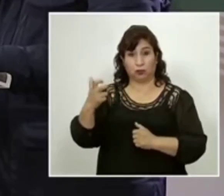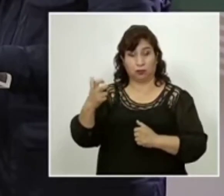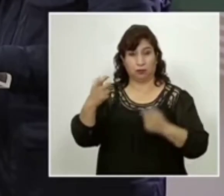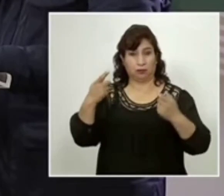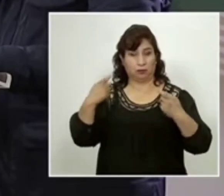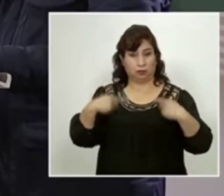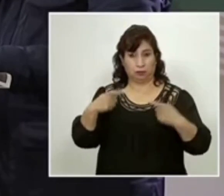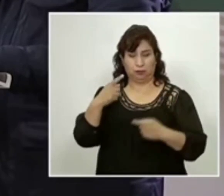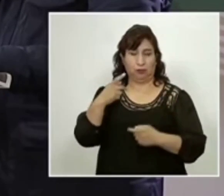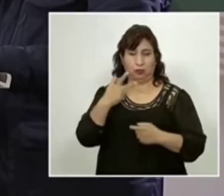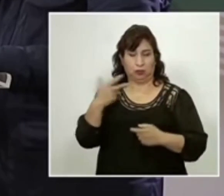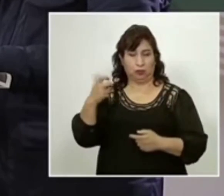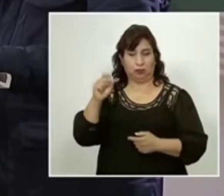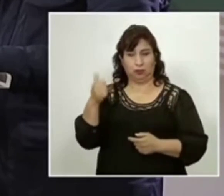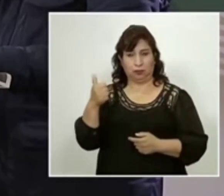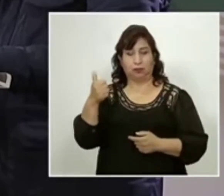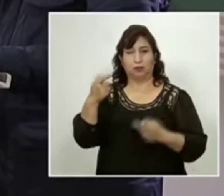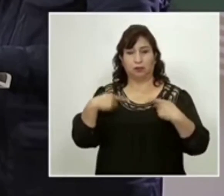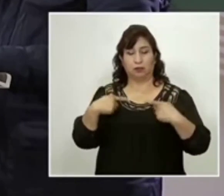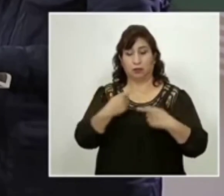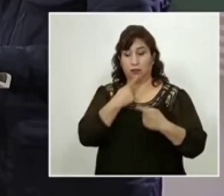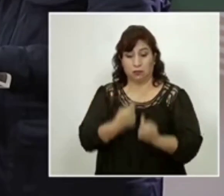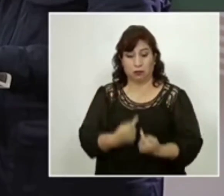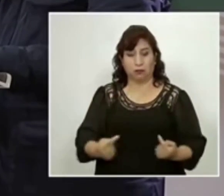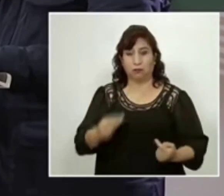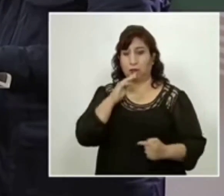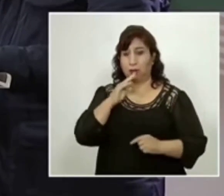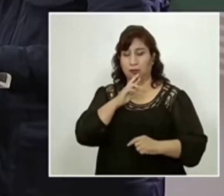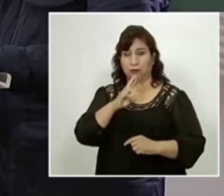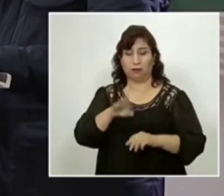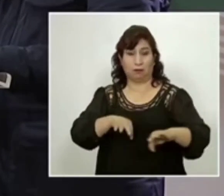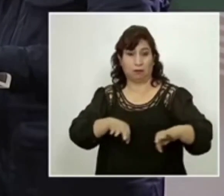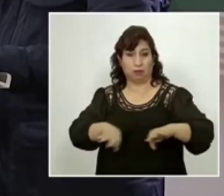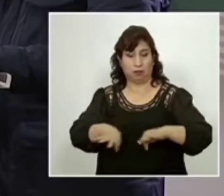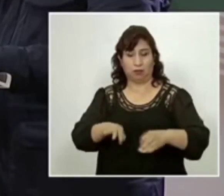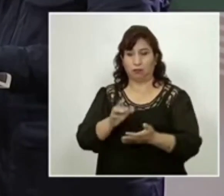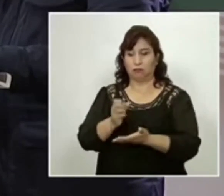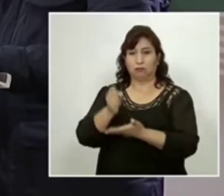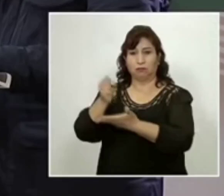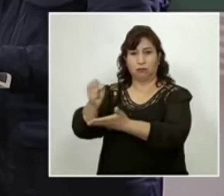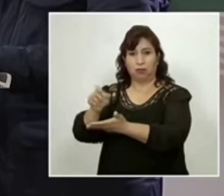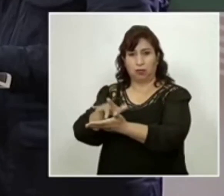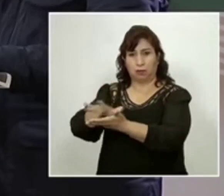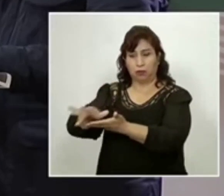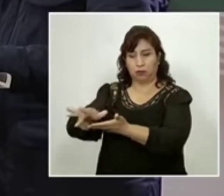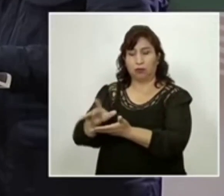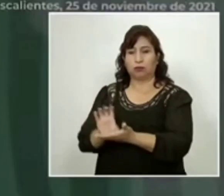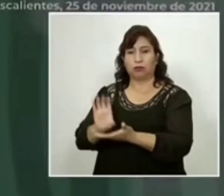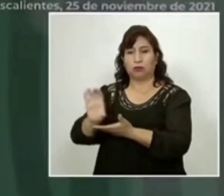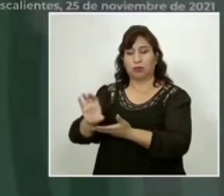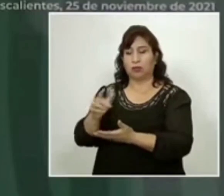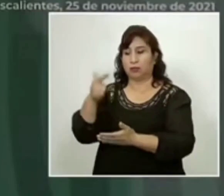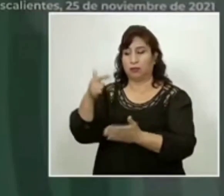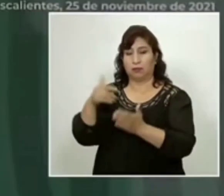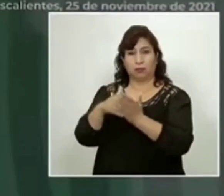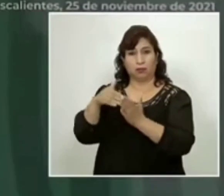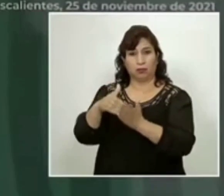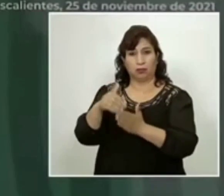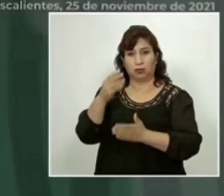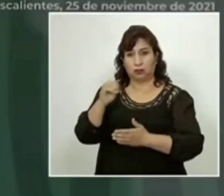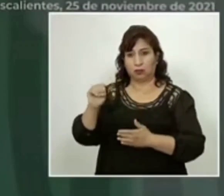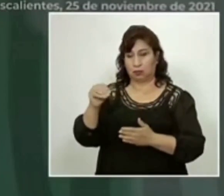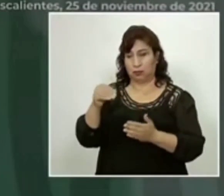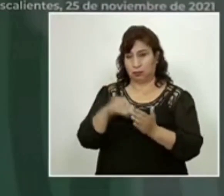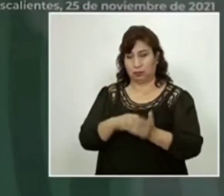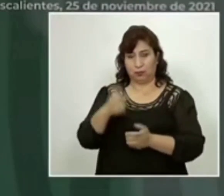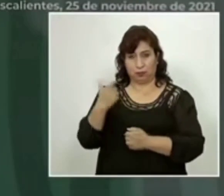826 niñas y niños de madres trabajadoras reciben apoyos que suman recursos por 7.900.000